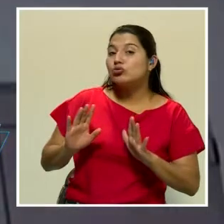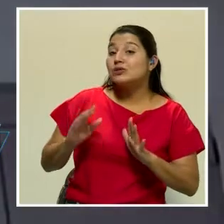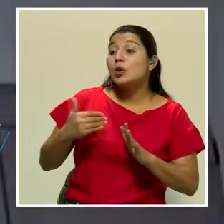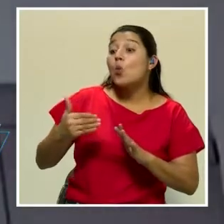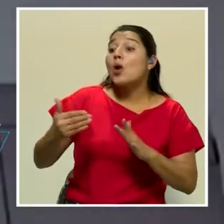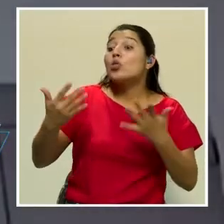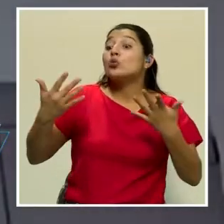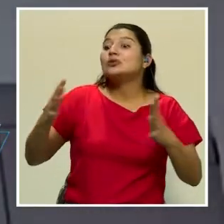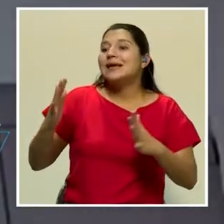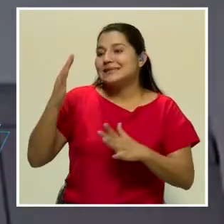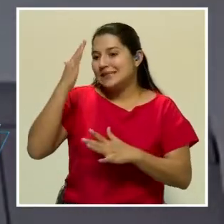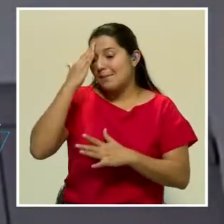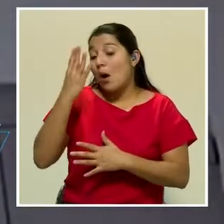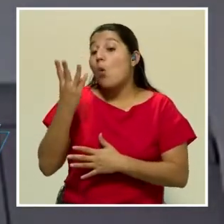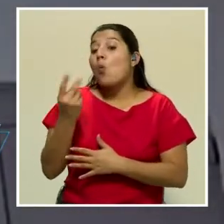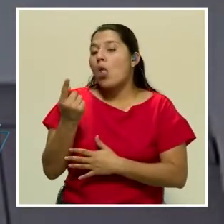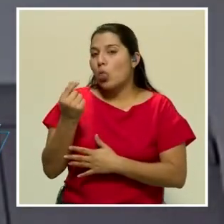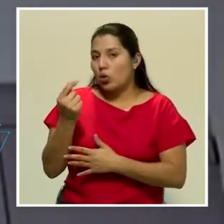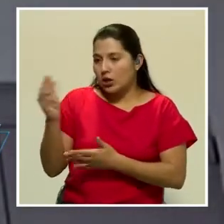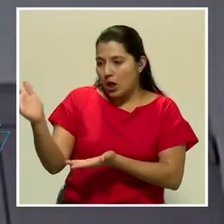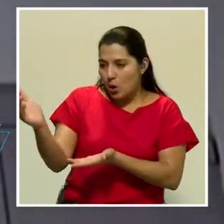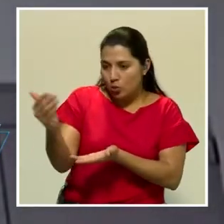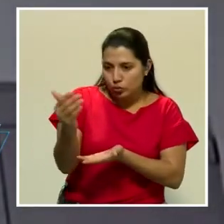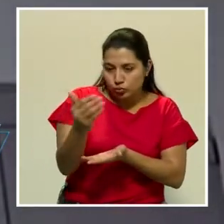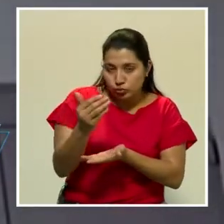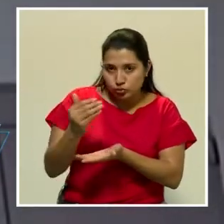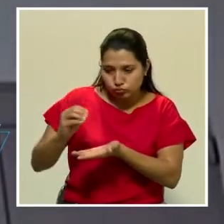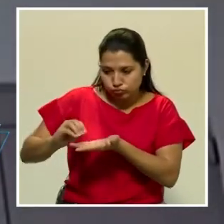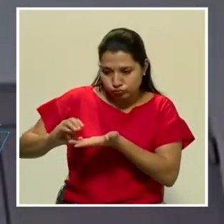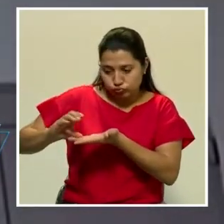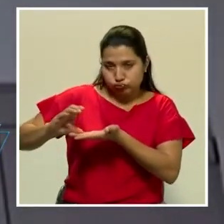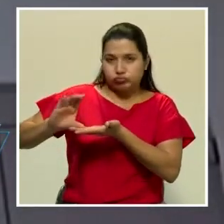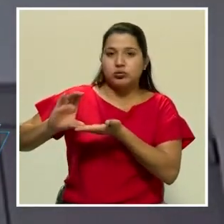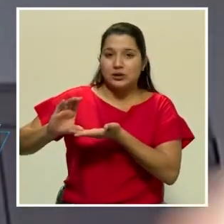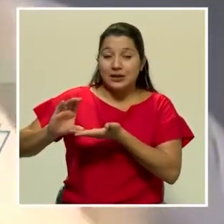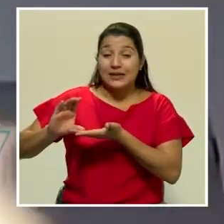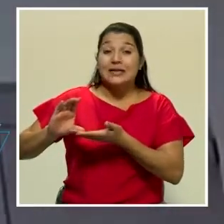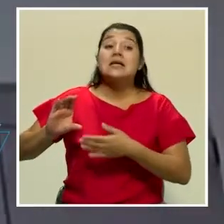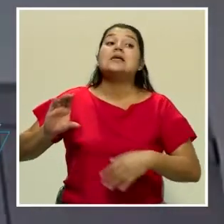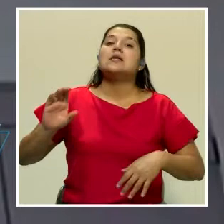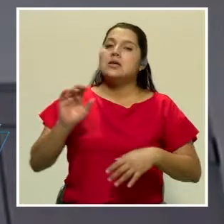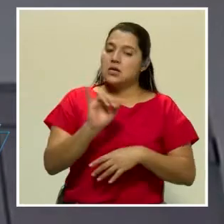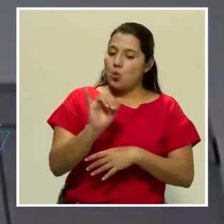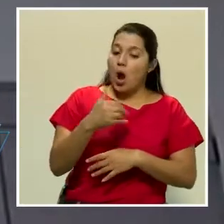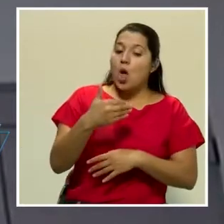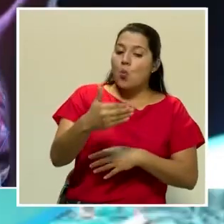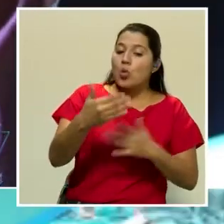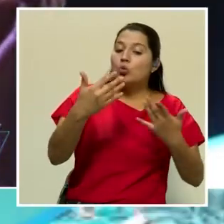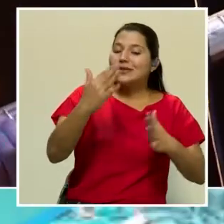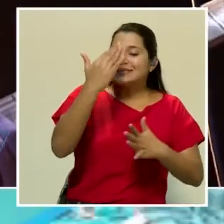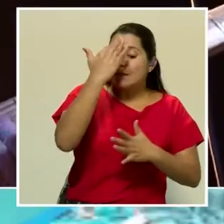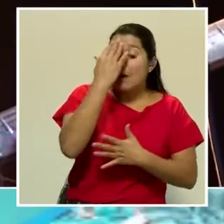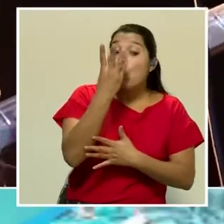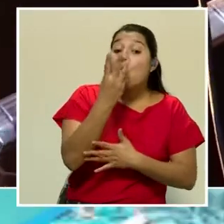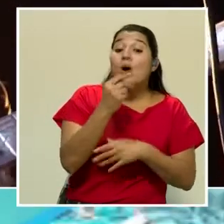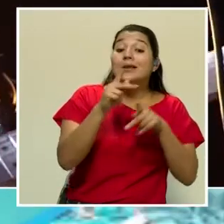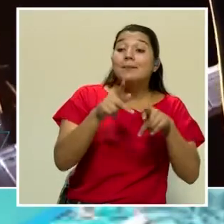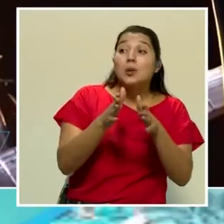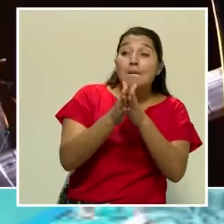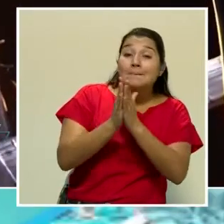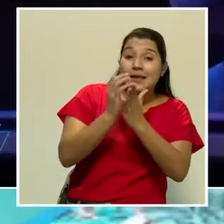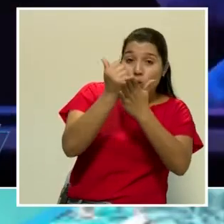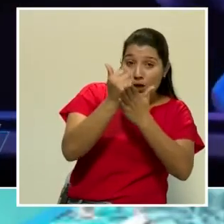el corte. Cuando tengamos el corte tanto de los que han solicitado como de lo que habremos recibido. Tenemos